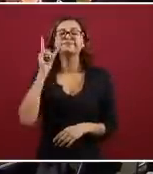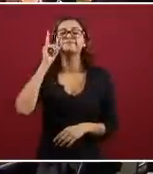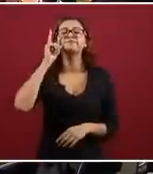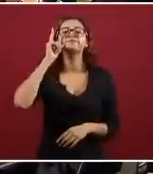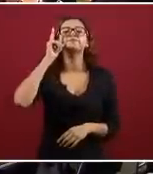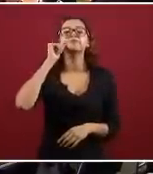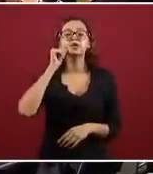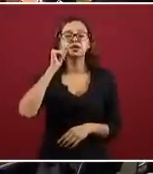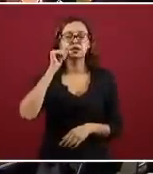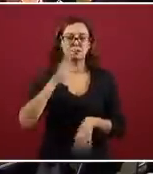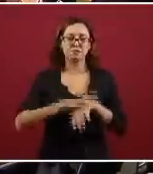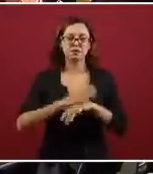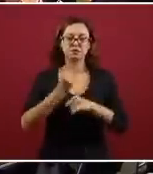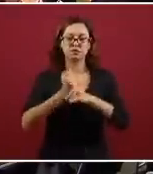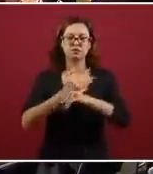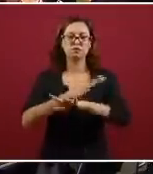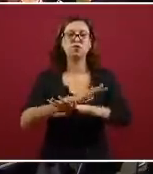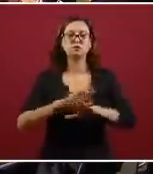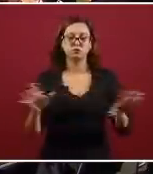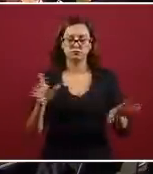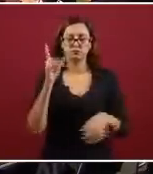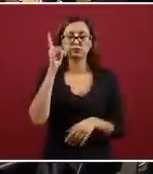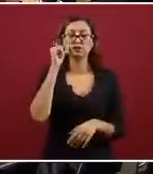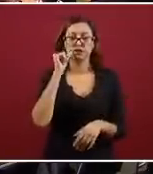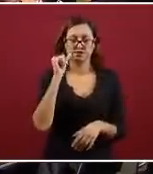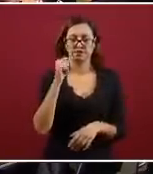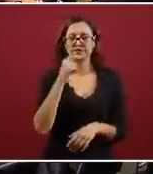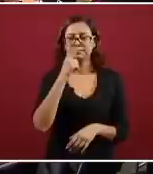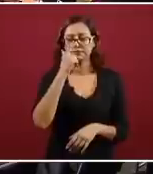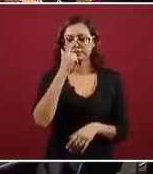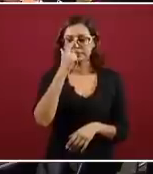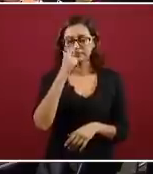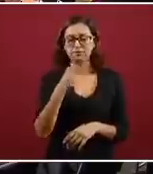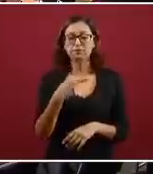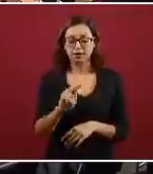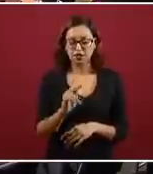Les adelanto que fue un encuentro